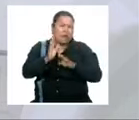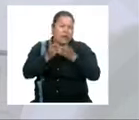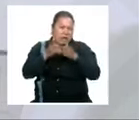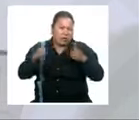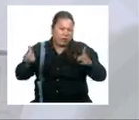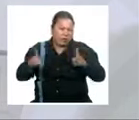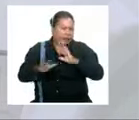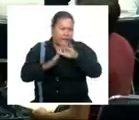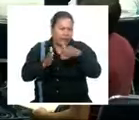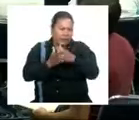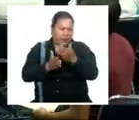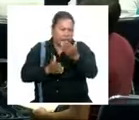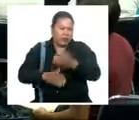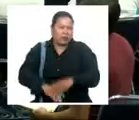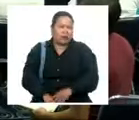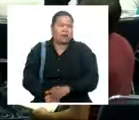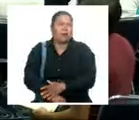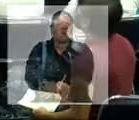Sostenible. Cuento.